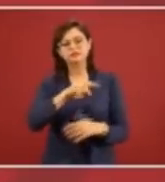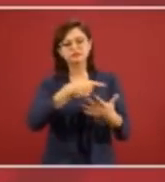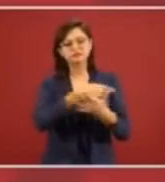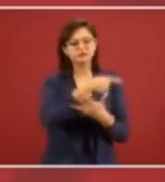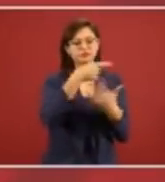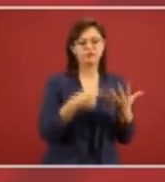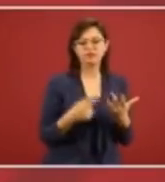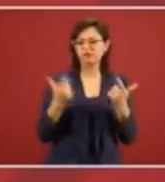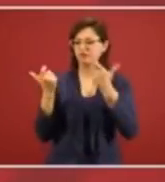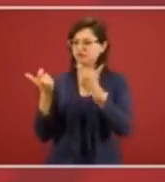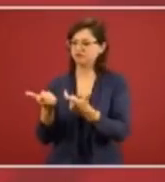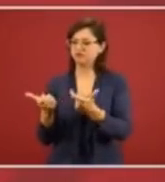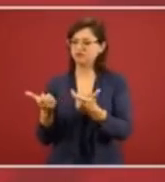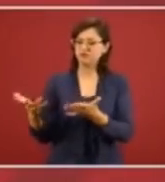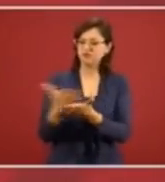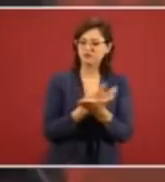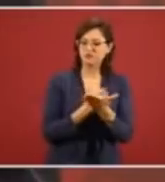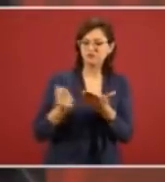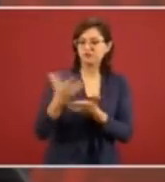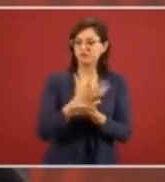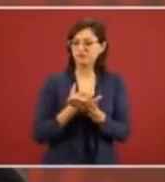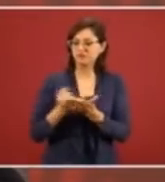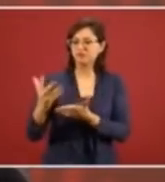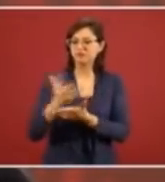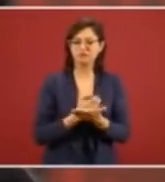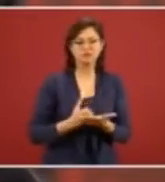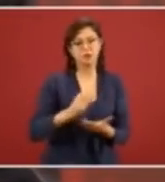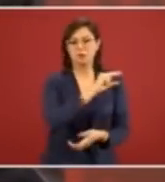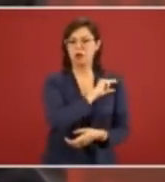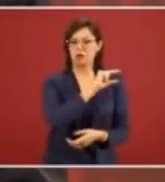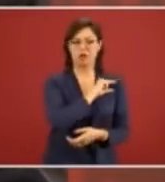Privatizar ganancias y socializar pérdidas.